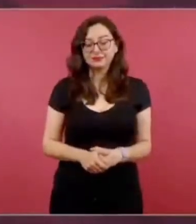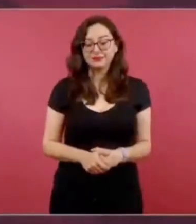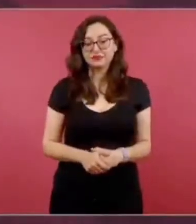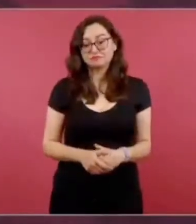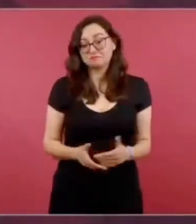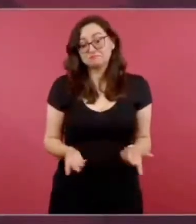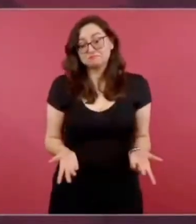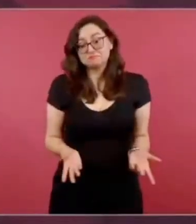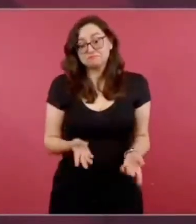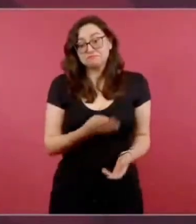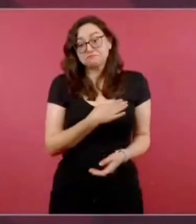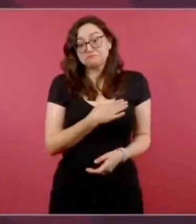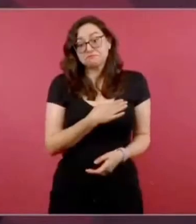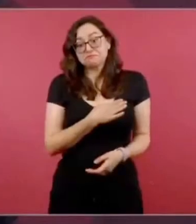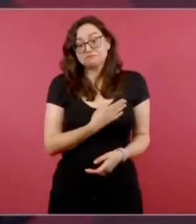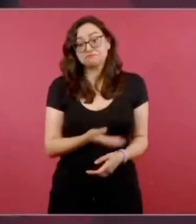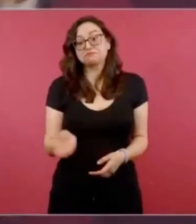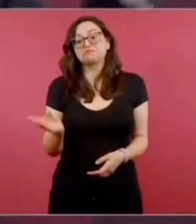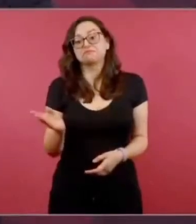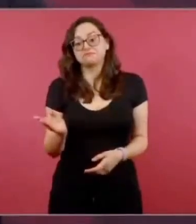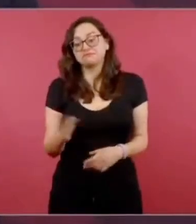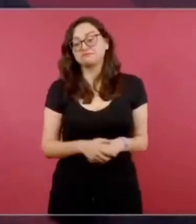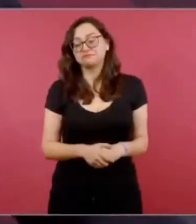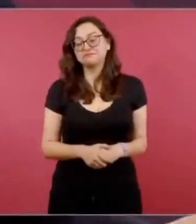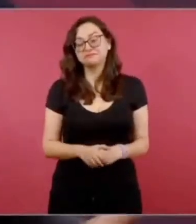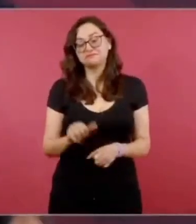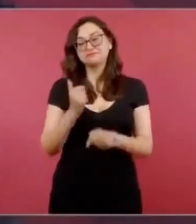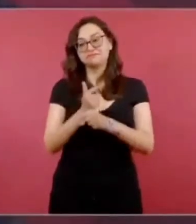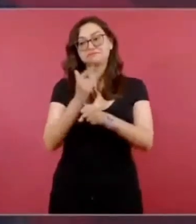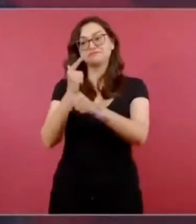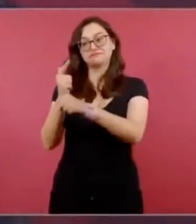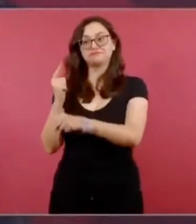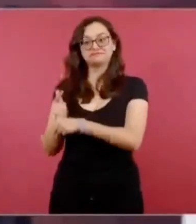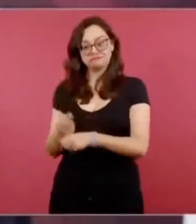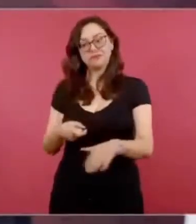Pero bueno, ¿qué había en el fondo? Que se repartían ellos el dinero.